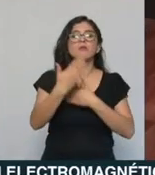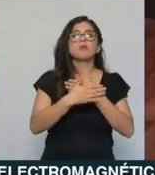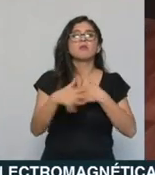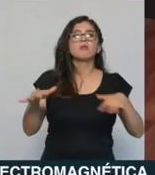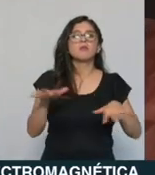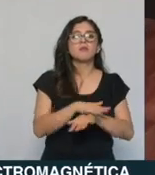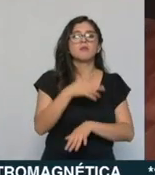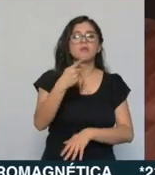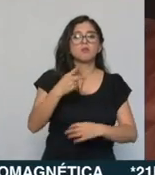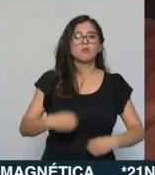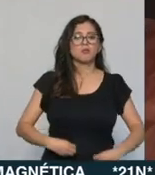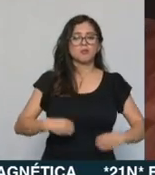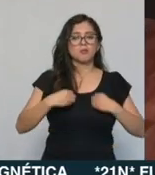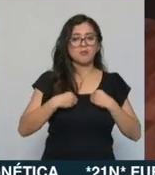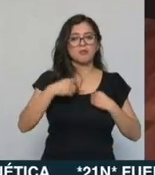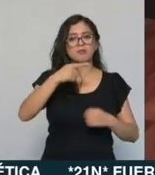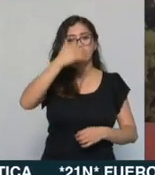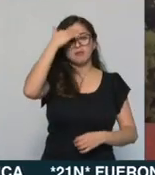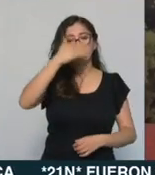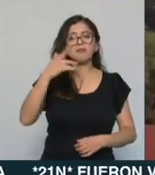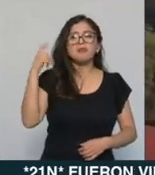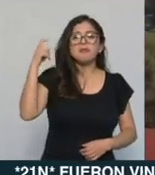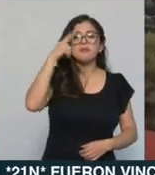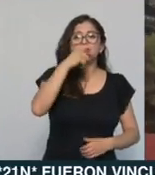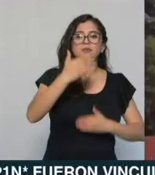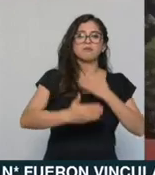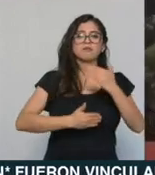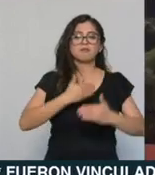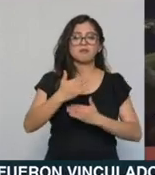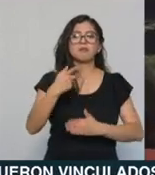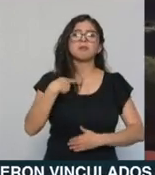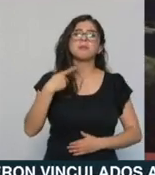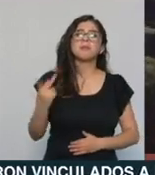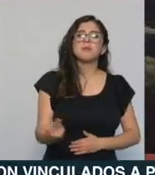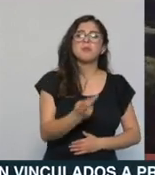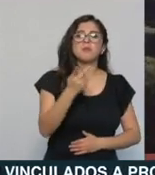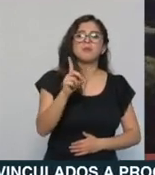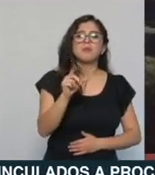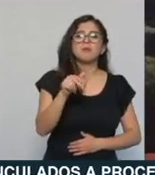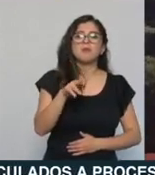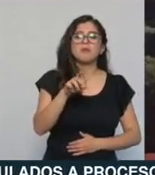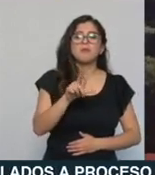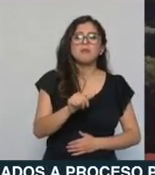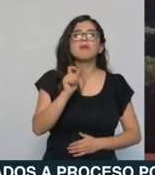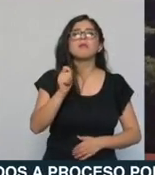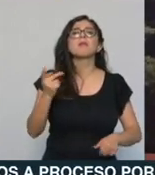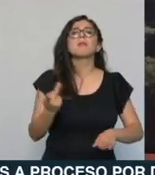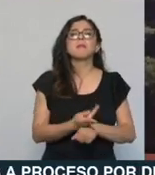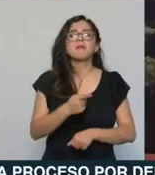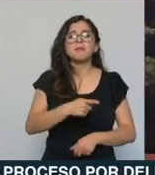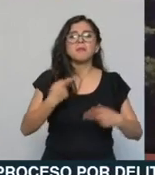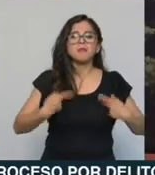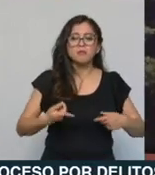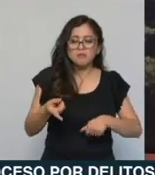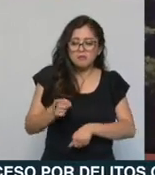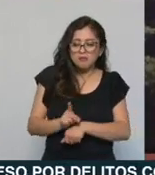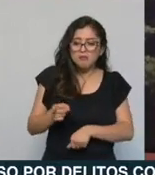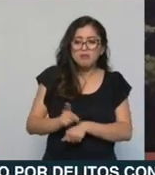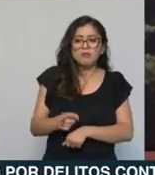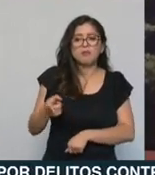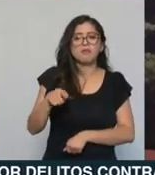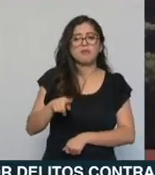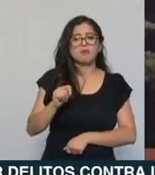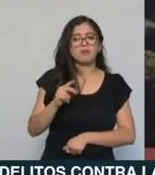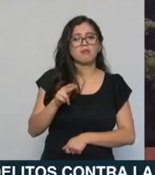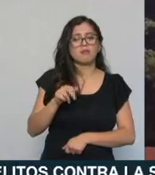falta un enorme camino por recorrer. Daniela, yo te quiero preguntar, ¿a qué retos se enfrenta una persona trans diariamente en México? Claro, mira, para